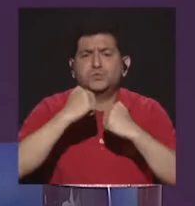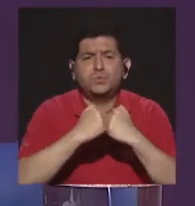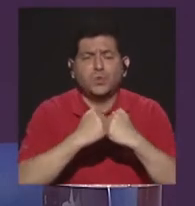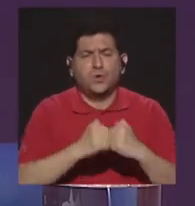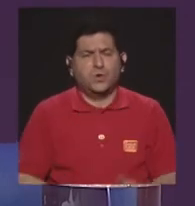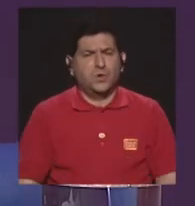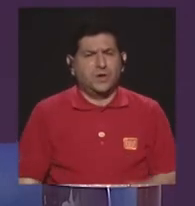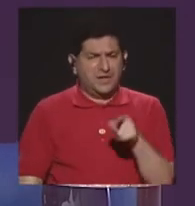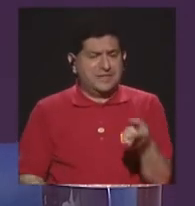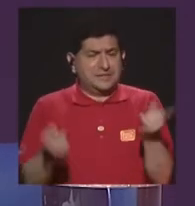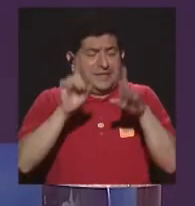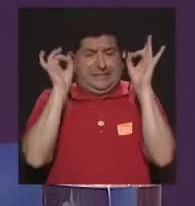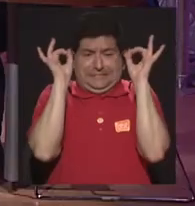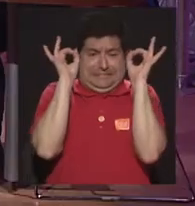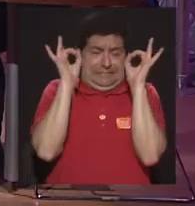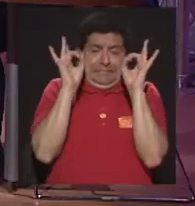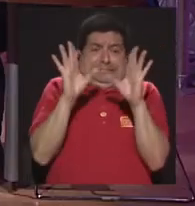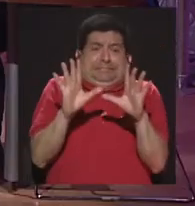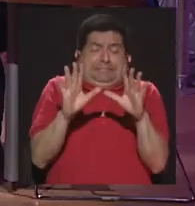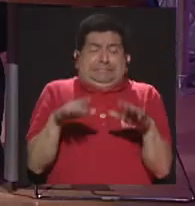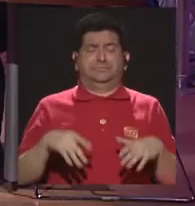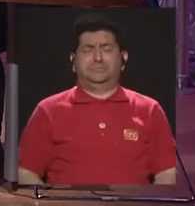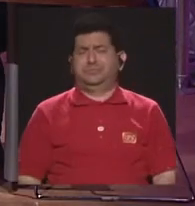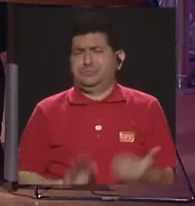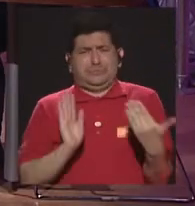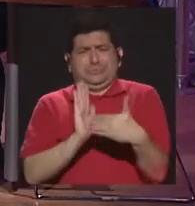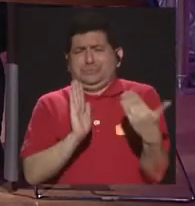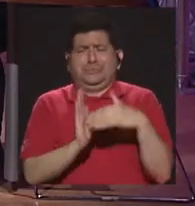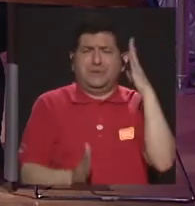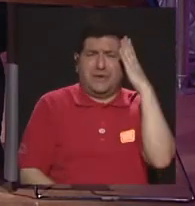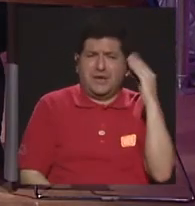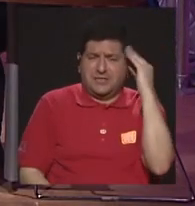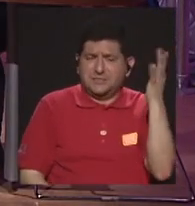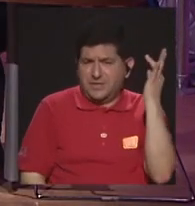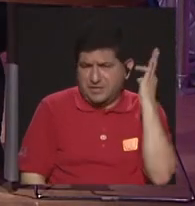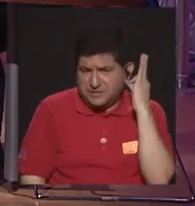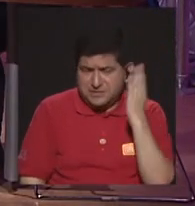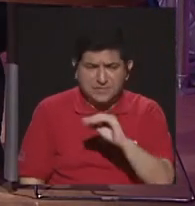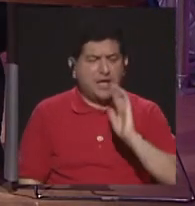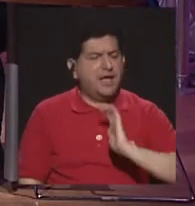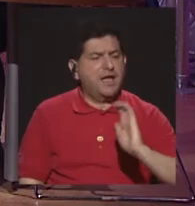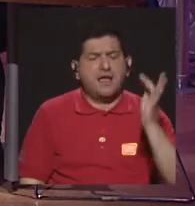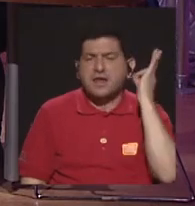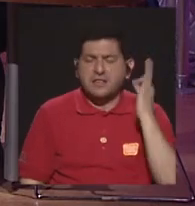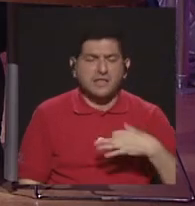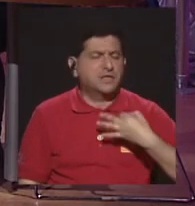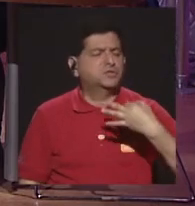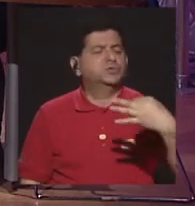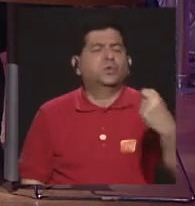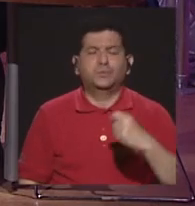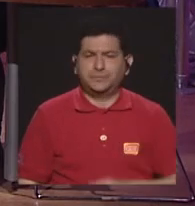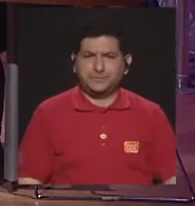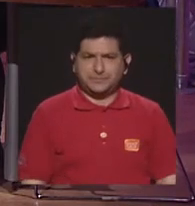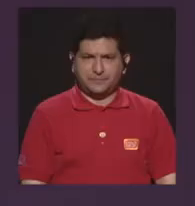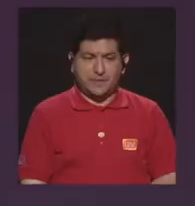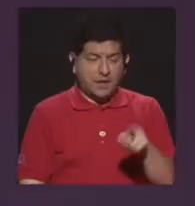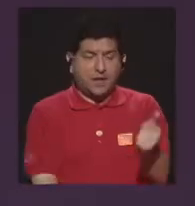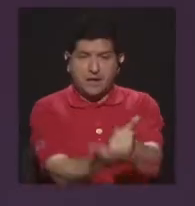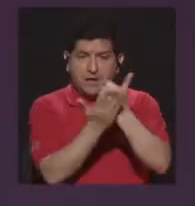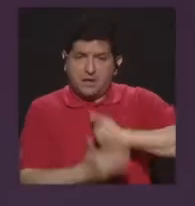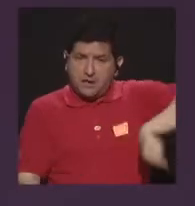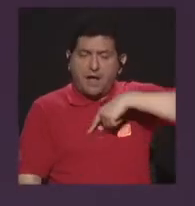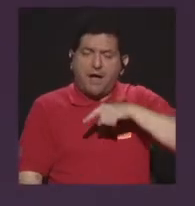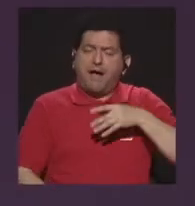son mucho más dramáticos o mucho más sangrantes en la experiencia de las mujeres y de las niñas cotidianamente. Entonces, esto nos ayuda